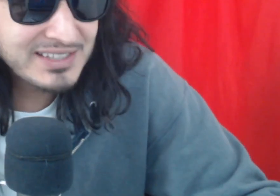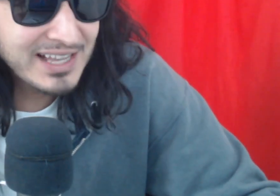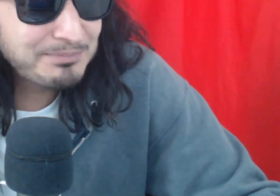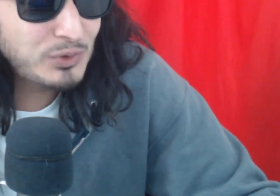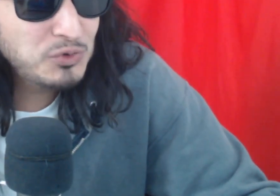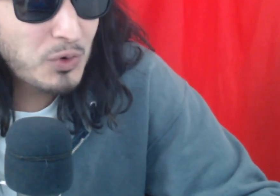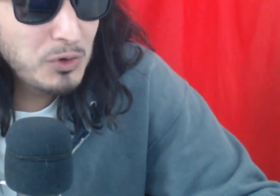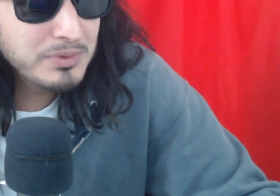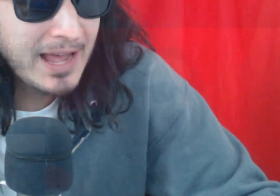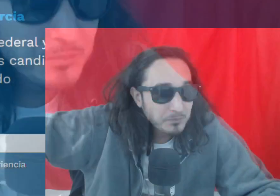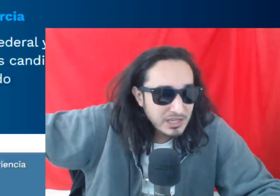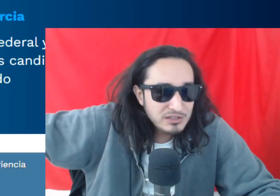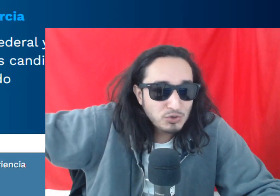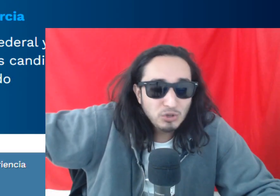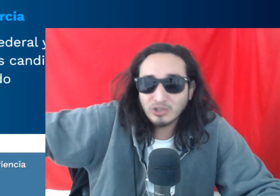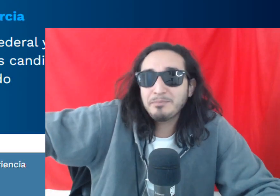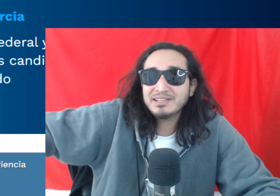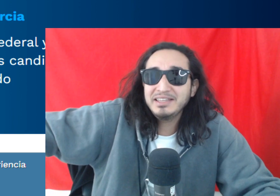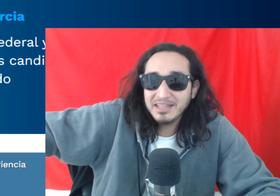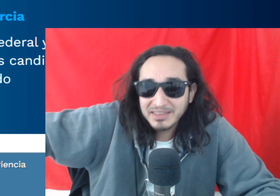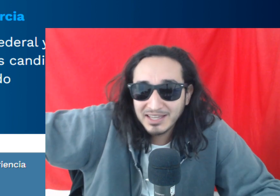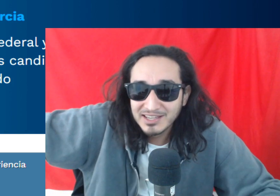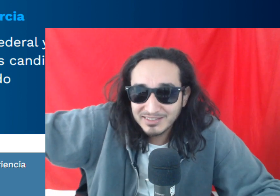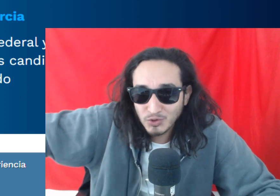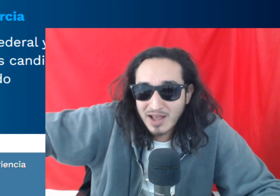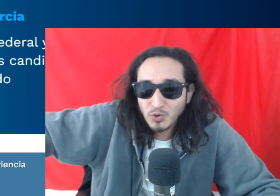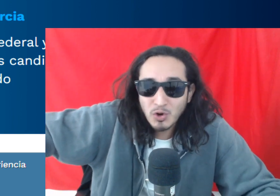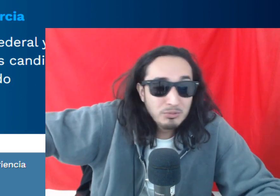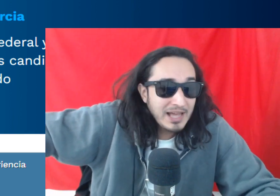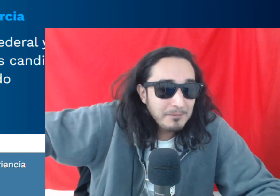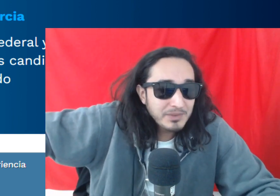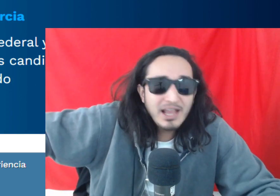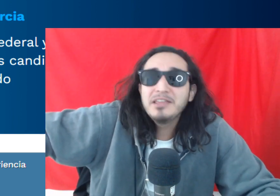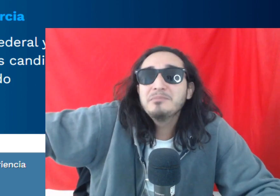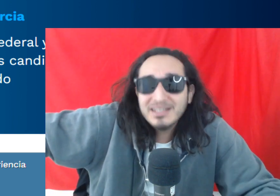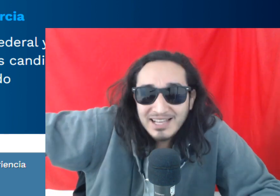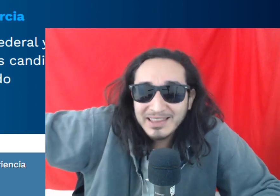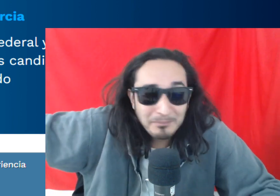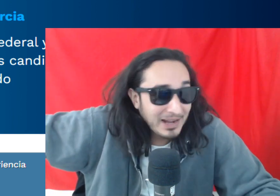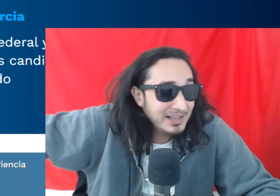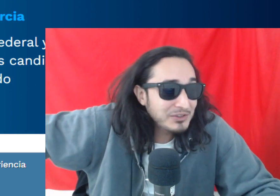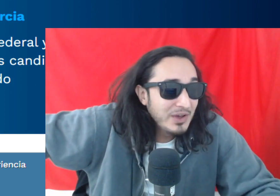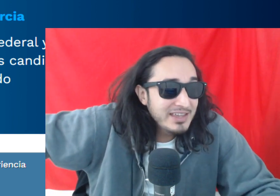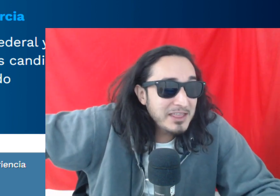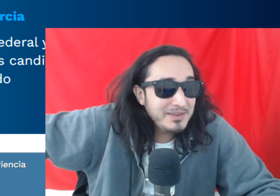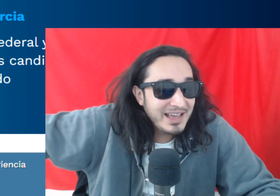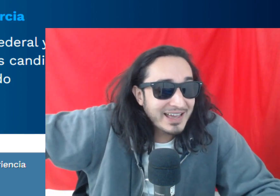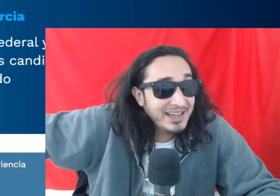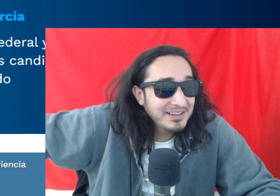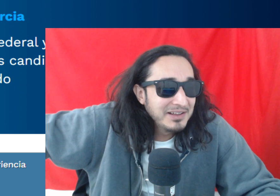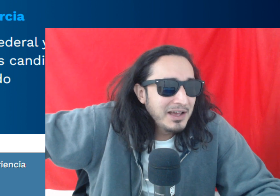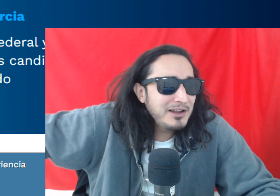periodistas puso en su columna insultos al presidente, titula su columna, el imbécil de palacio, y